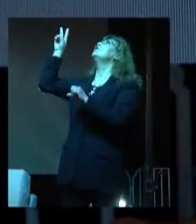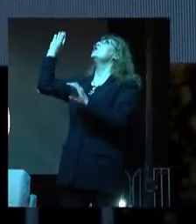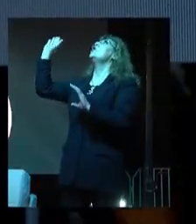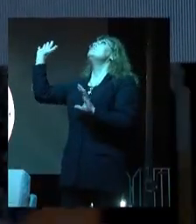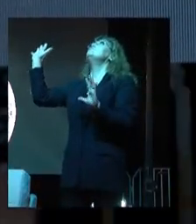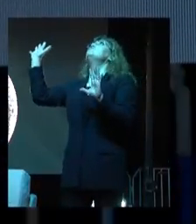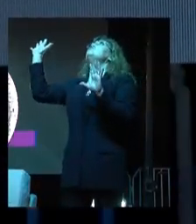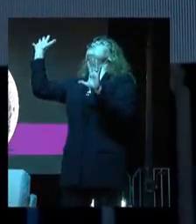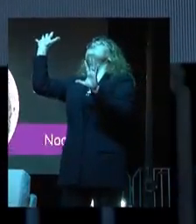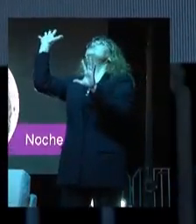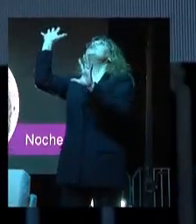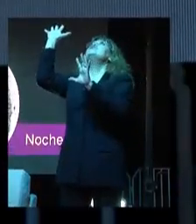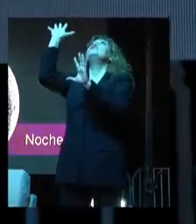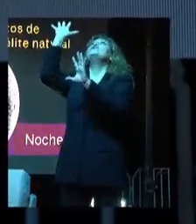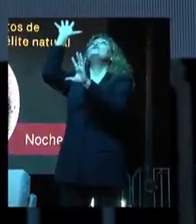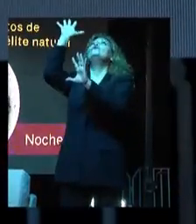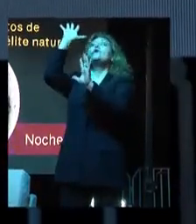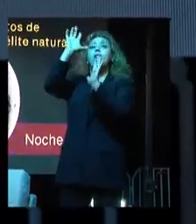día.